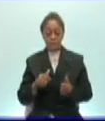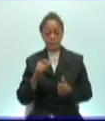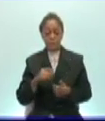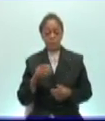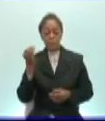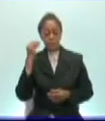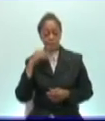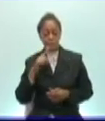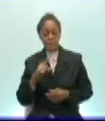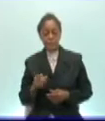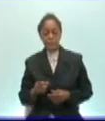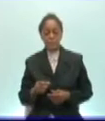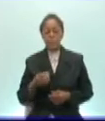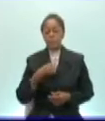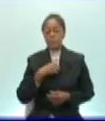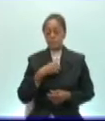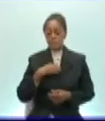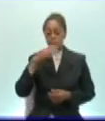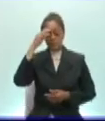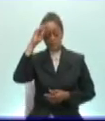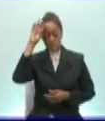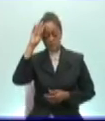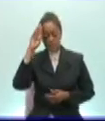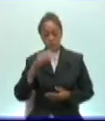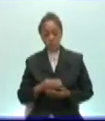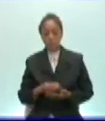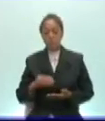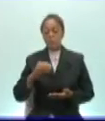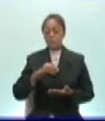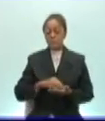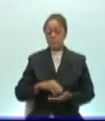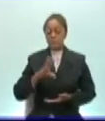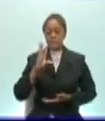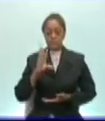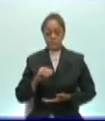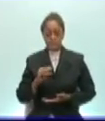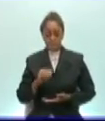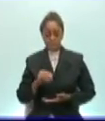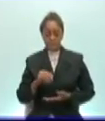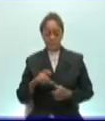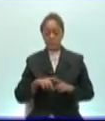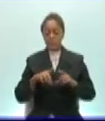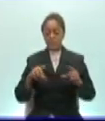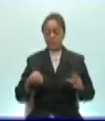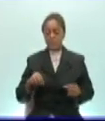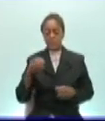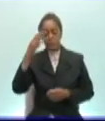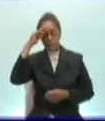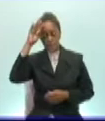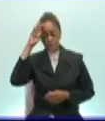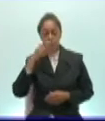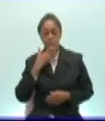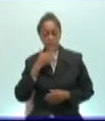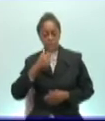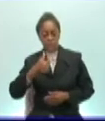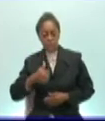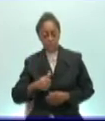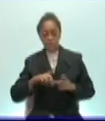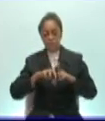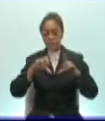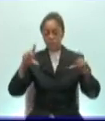la pregunta: ¿queremos a Cuba? Donde se dedican a decir que la isla de Cuba es muy fructífera geográficamente,